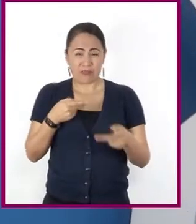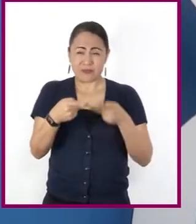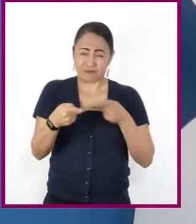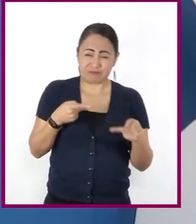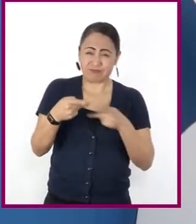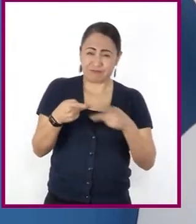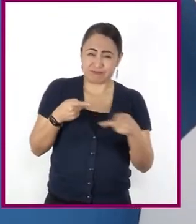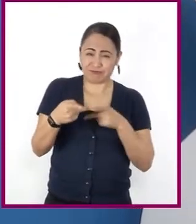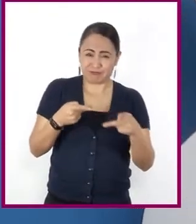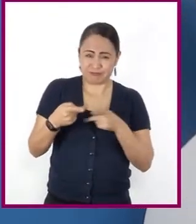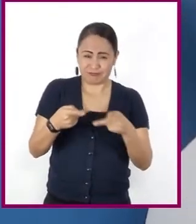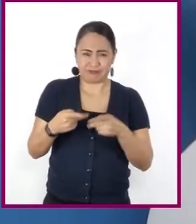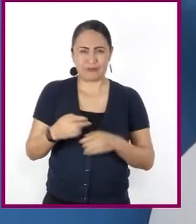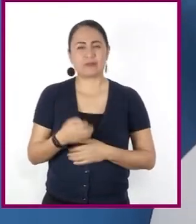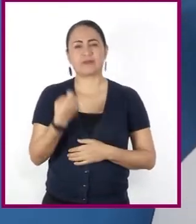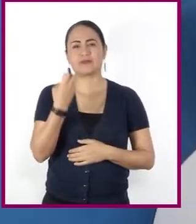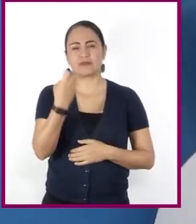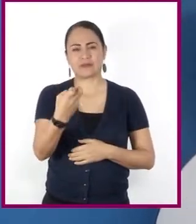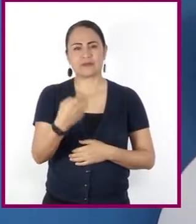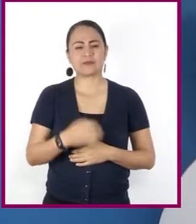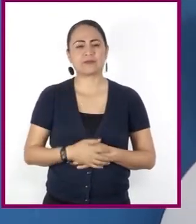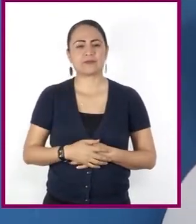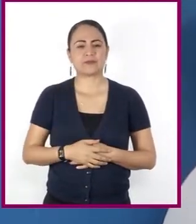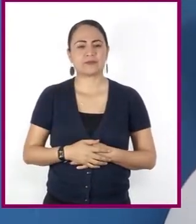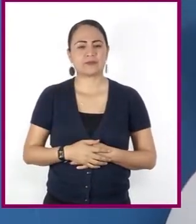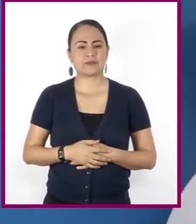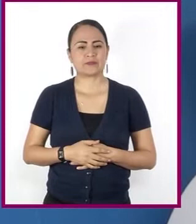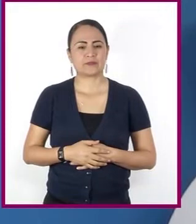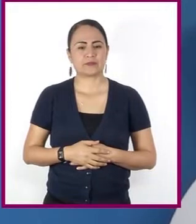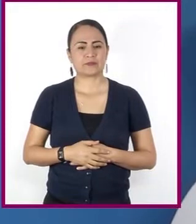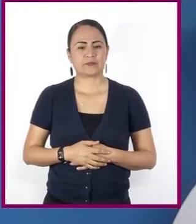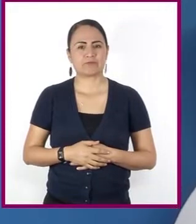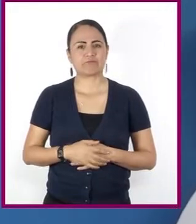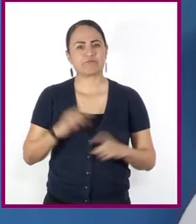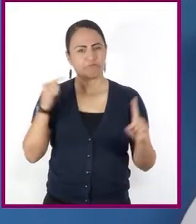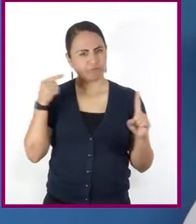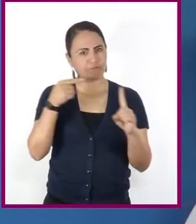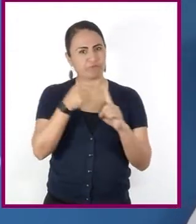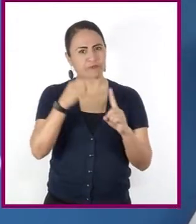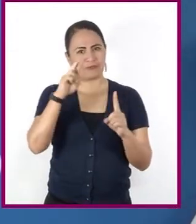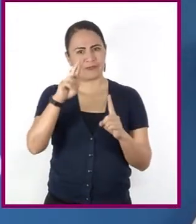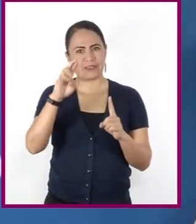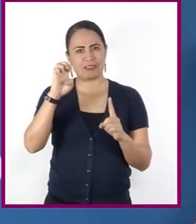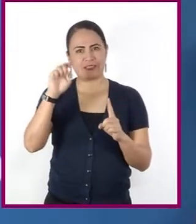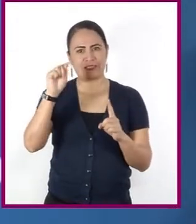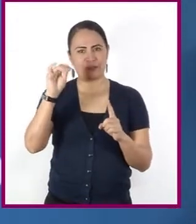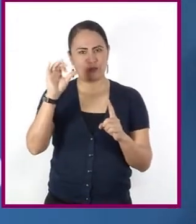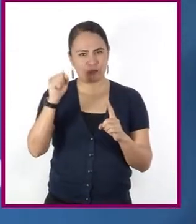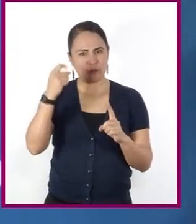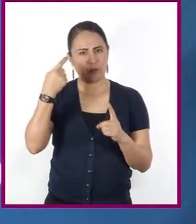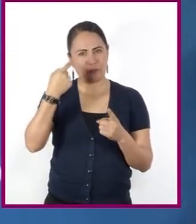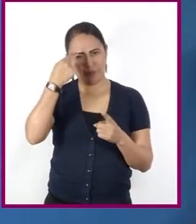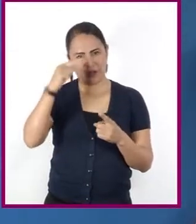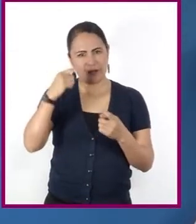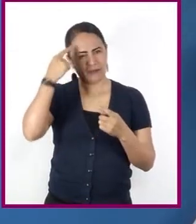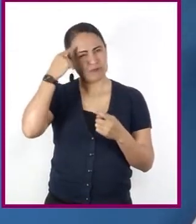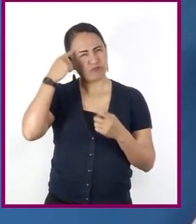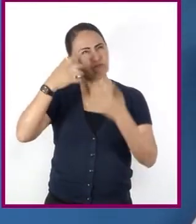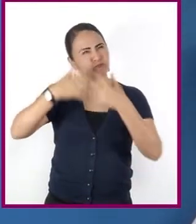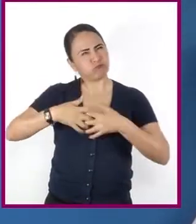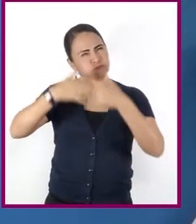previa, por lo que partiremos de algunos retos matemáticos para activar nuestros